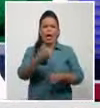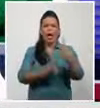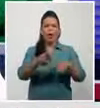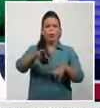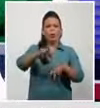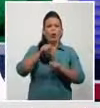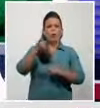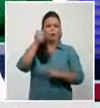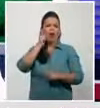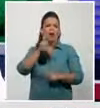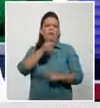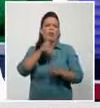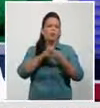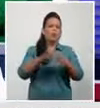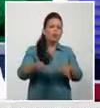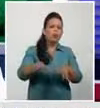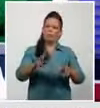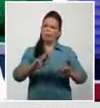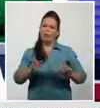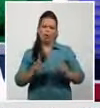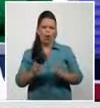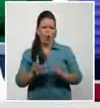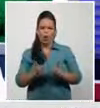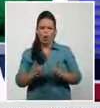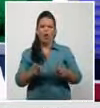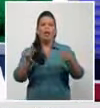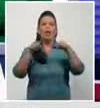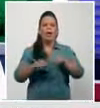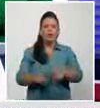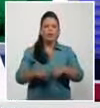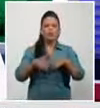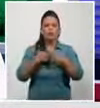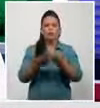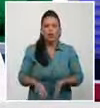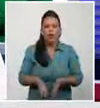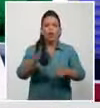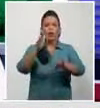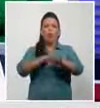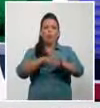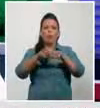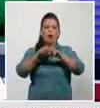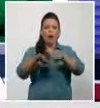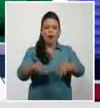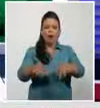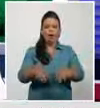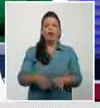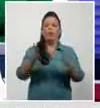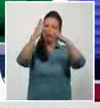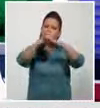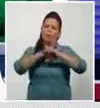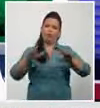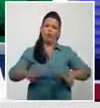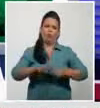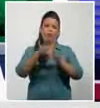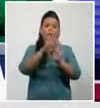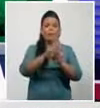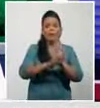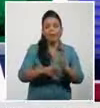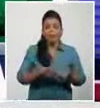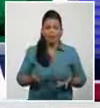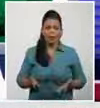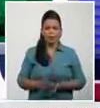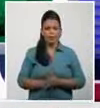transmisible, lo que sí está presente son las violaciones que han conllevado a que esto nos ocurra.